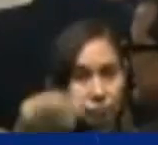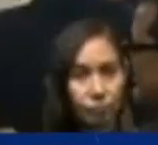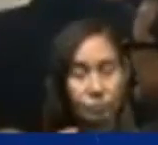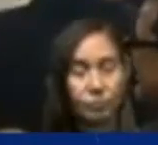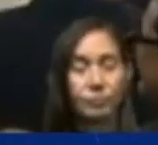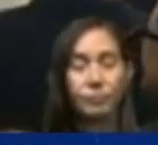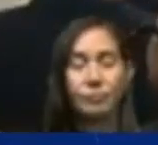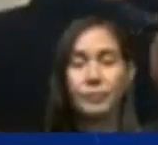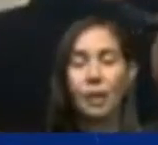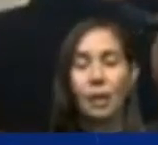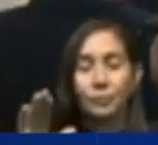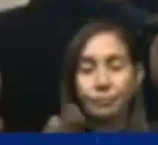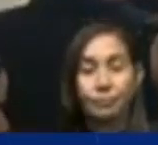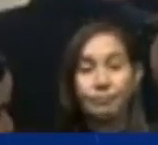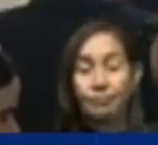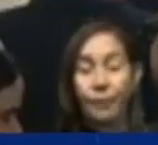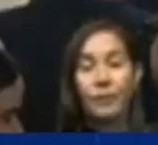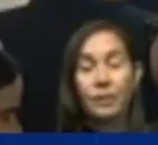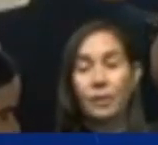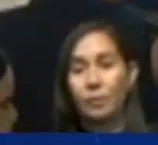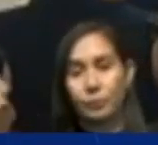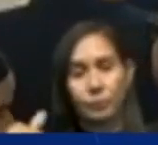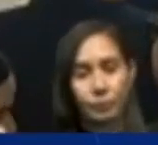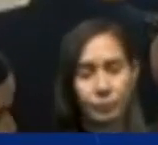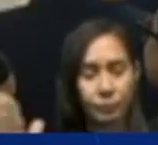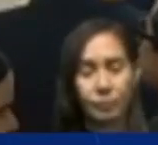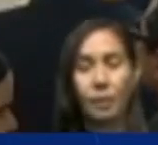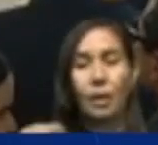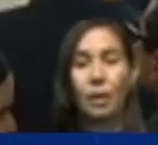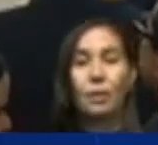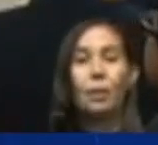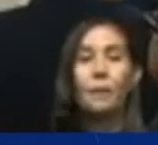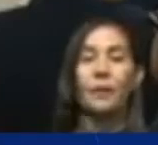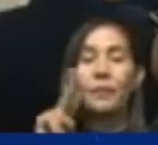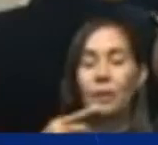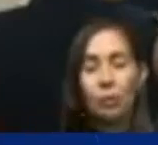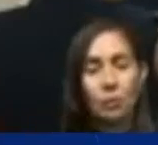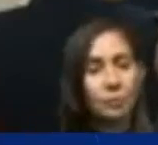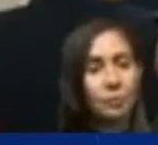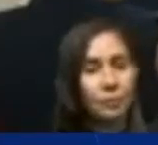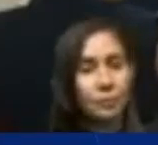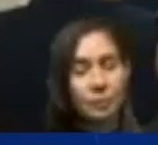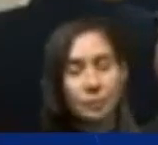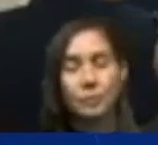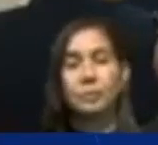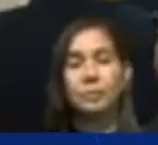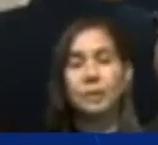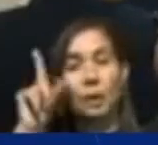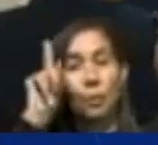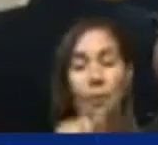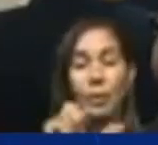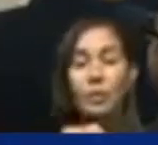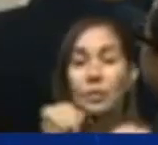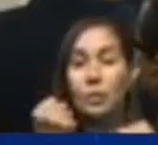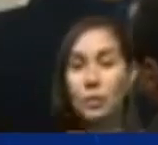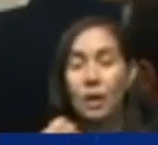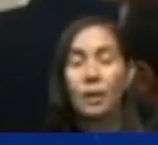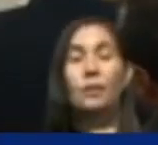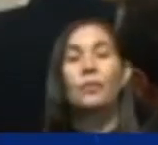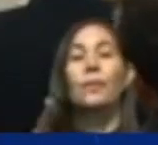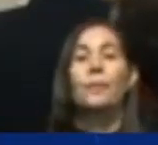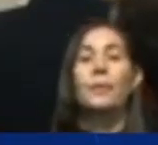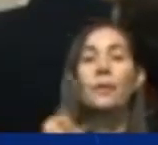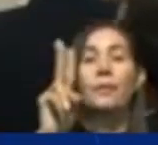y convocamos los diálogos para las reformas en el 2021 el 18 de mayo el pacto social 2021 el